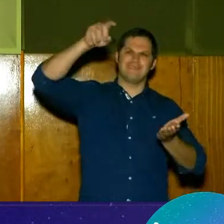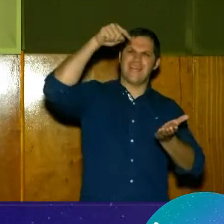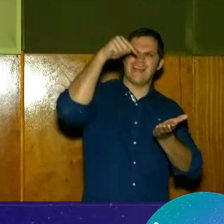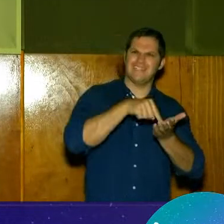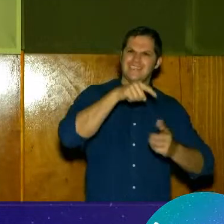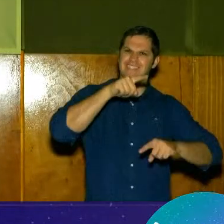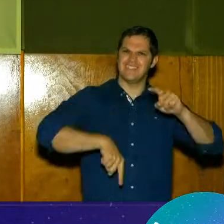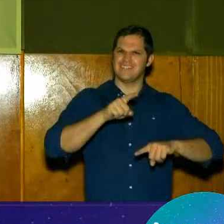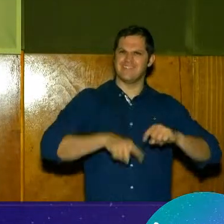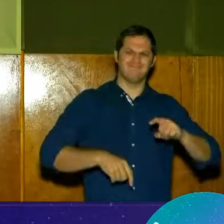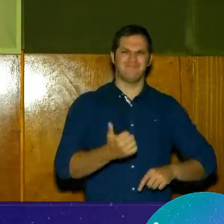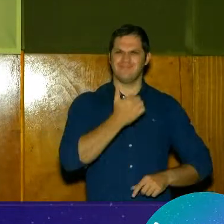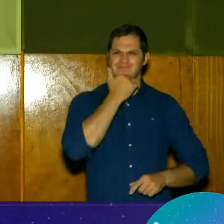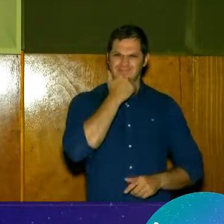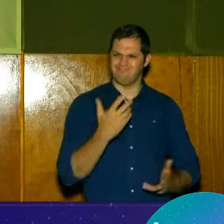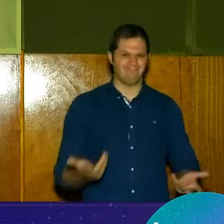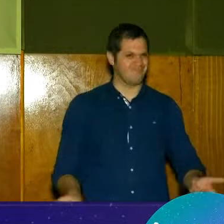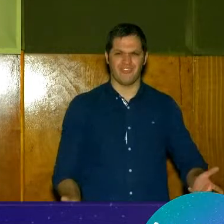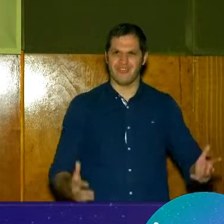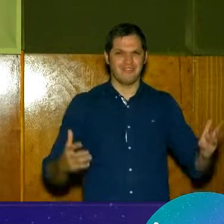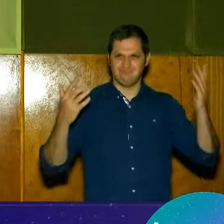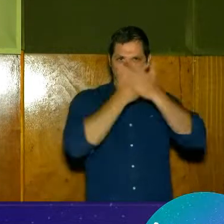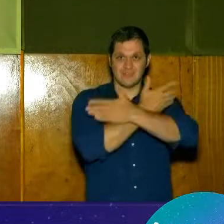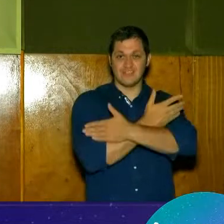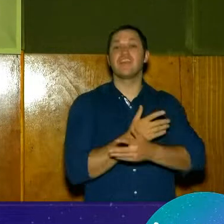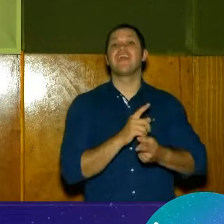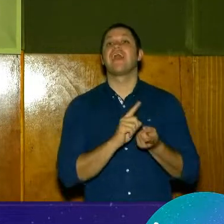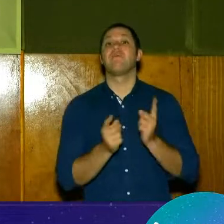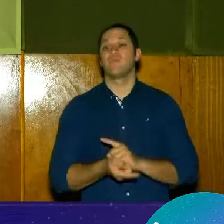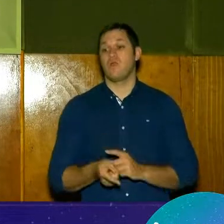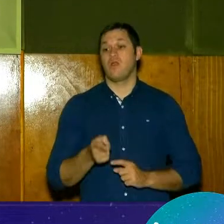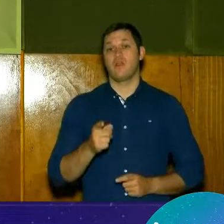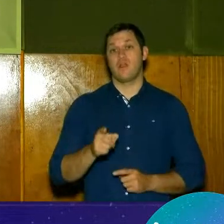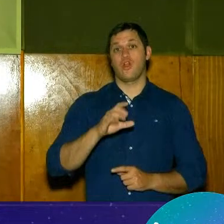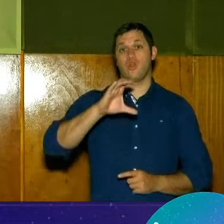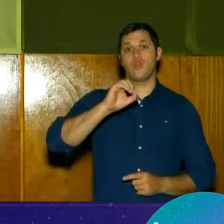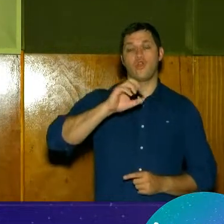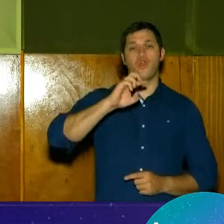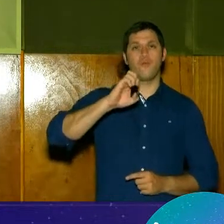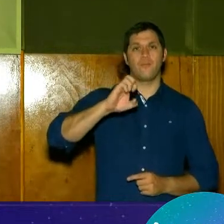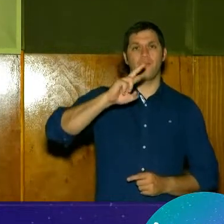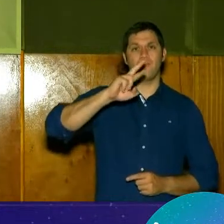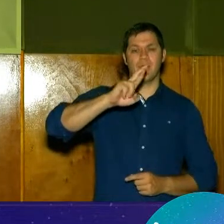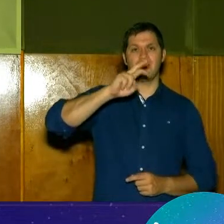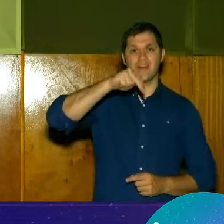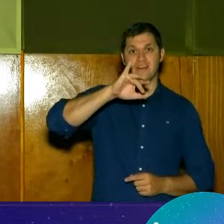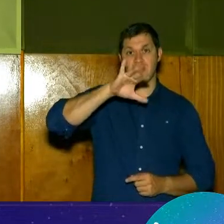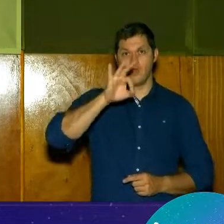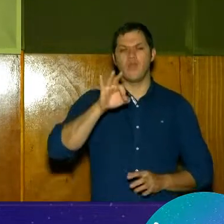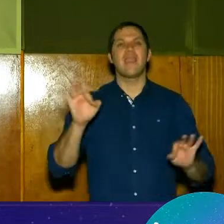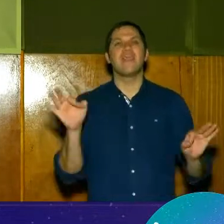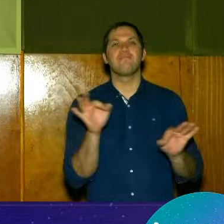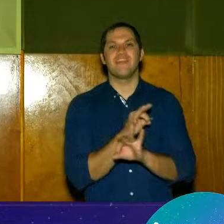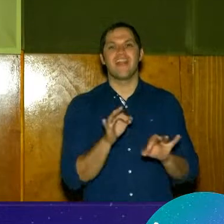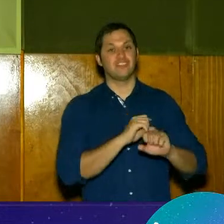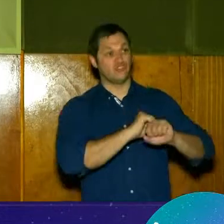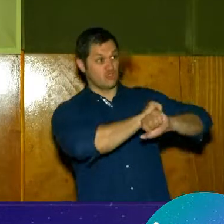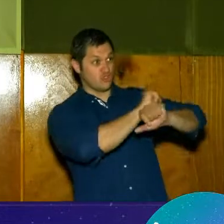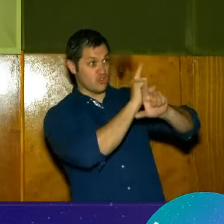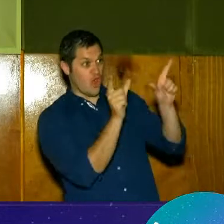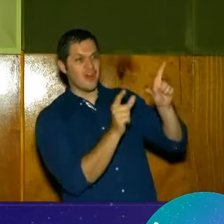eurocentrista del del sistema solar con la tierra al centro y asumir que era mucho más simple que el sol